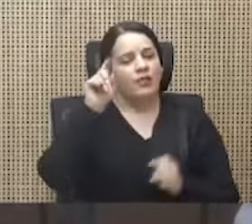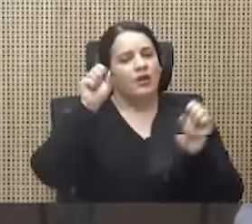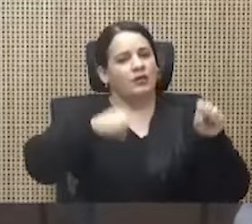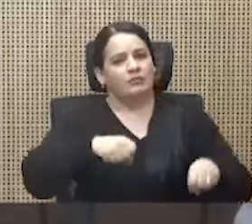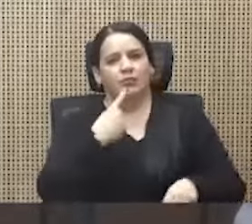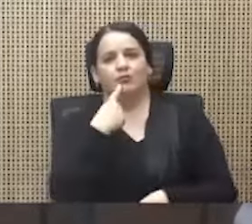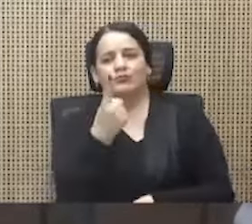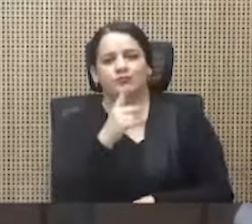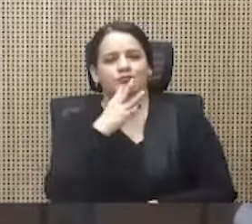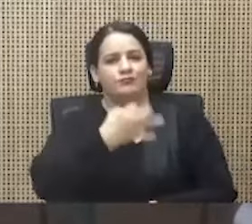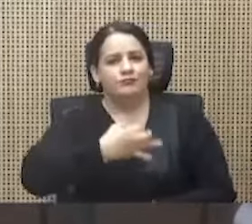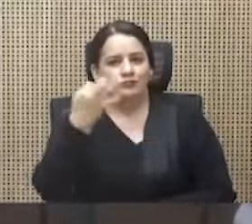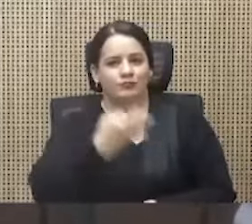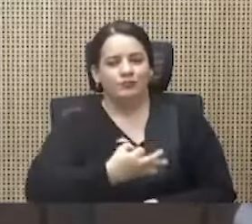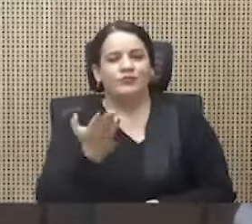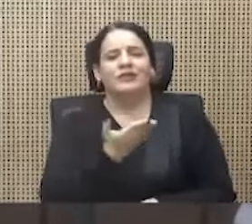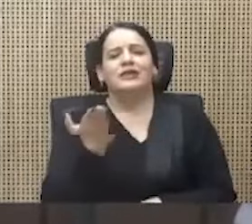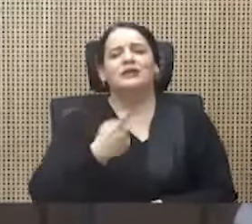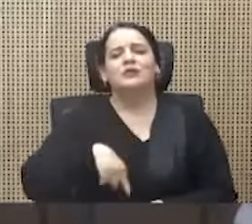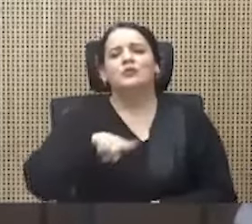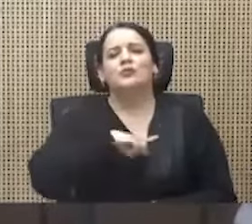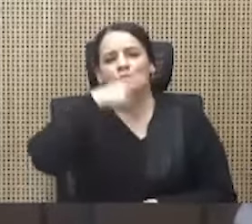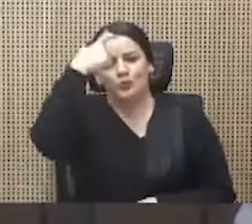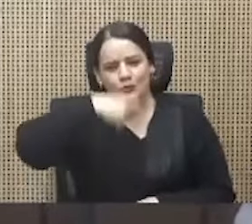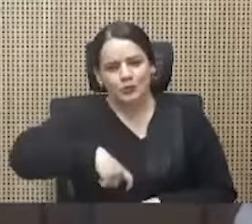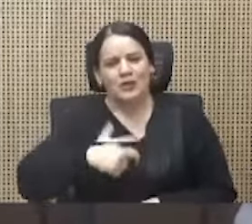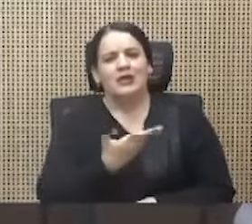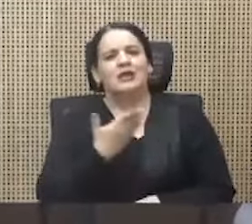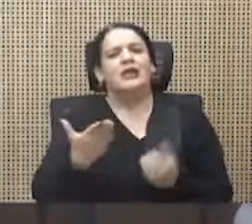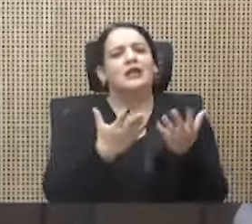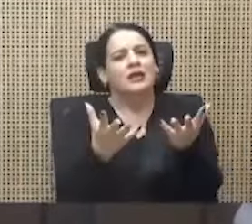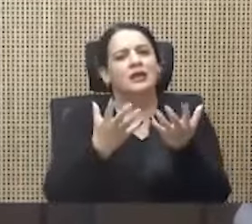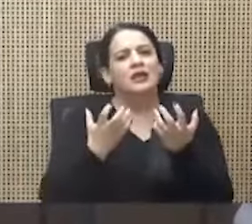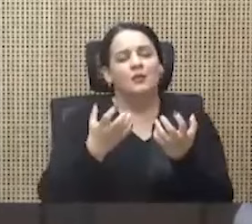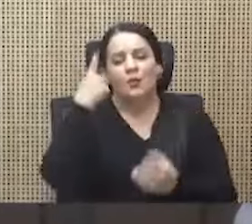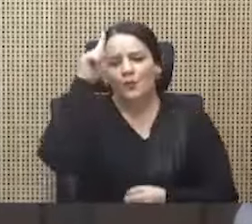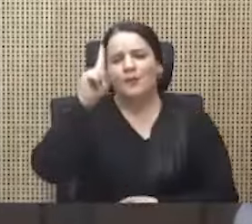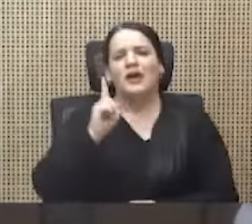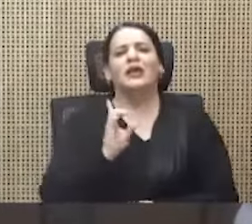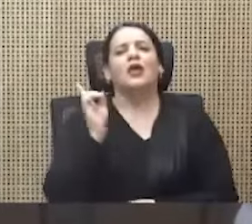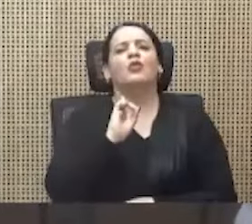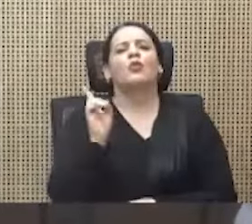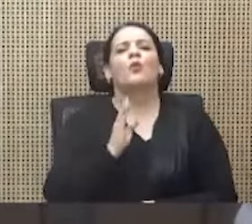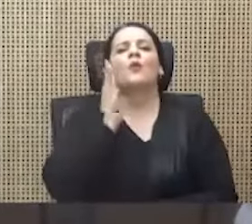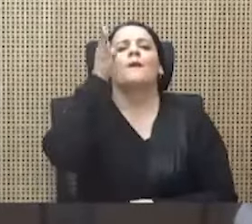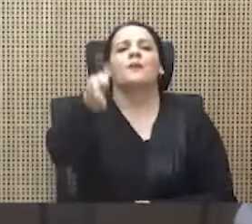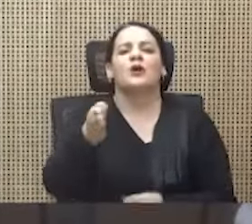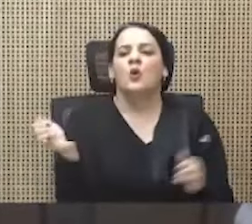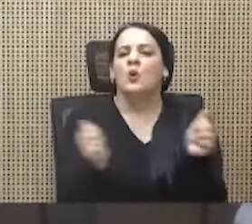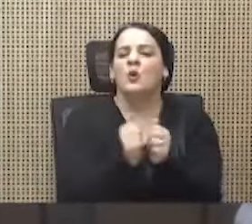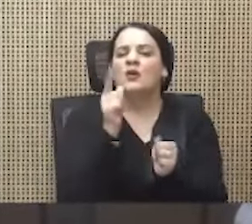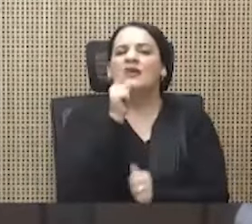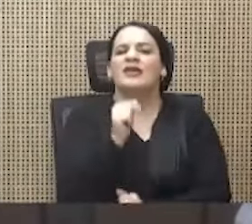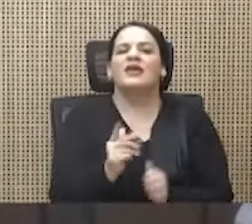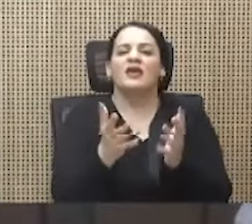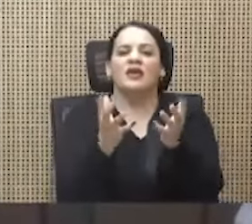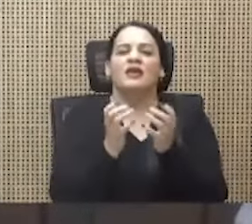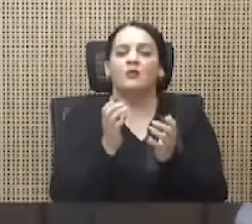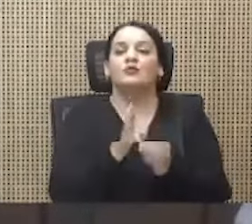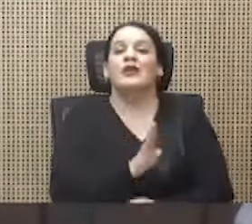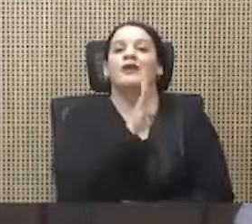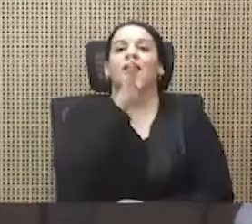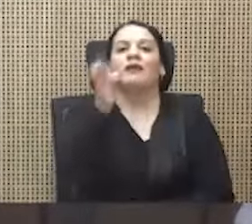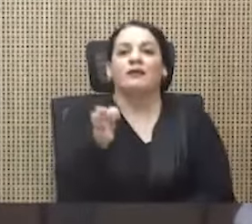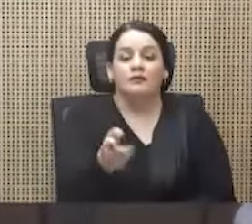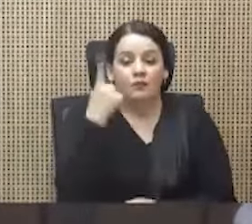decir realmente qué es lo que somos, qué es lo que queremos, para dónde vamos y con quién queremos ir. Por